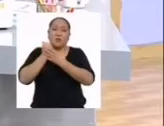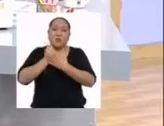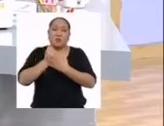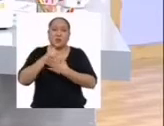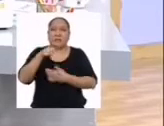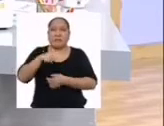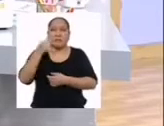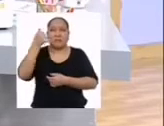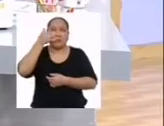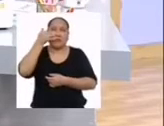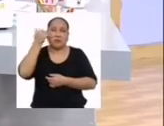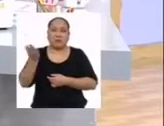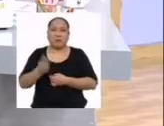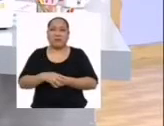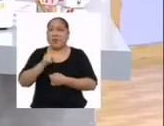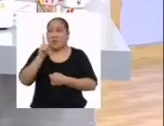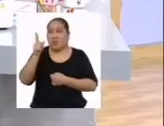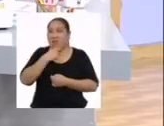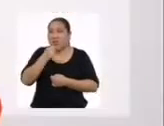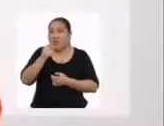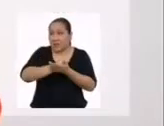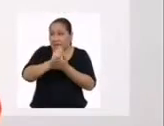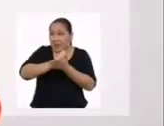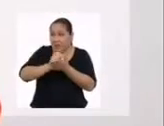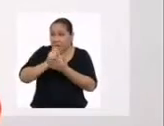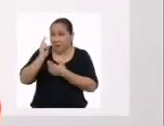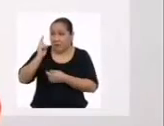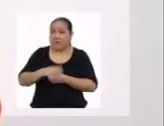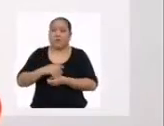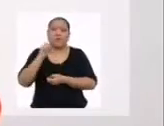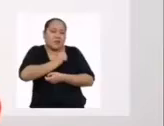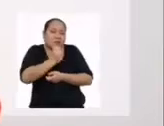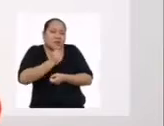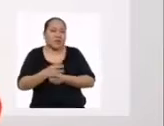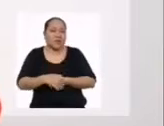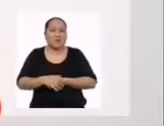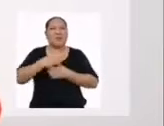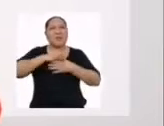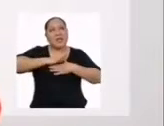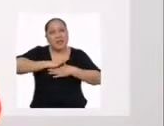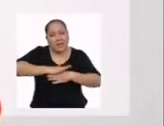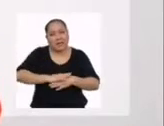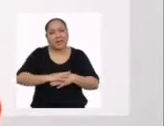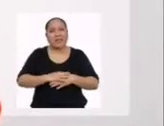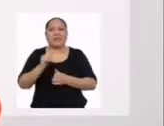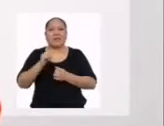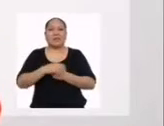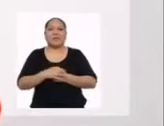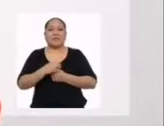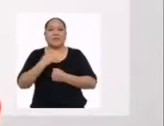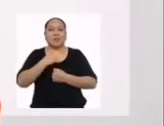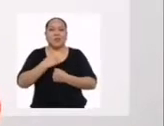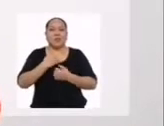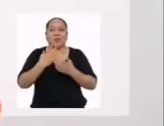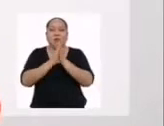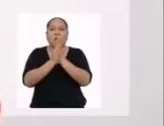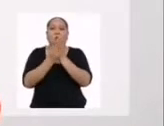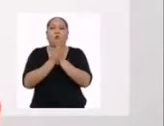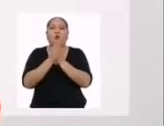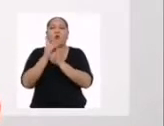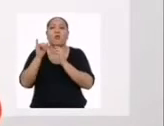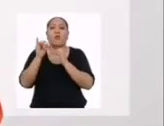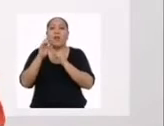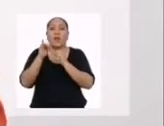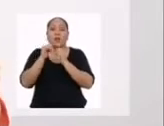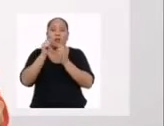he llamado. ¿A usted le gusta escribir, profesora? Claro, me relaja. Es más, yo tengo un diario. Ahí escribo todos